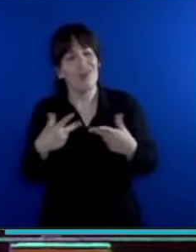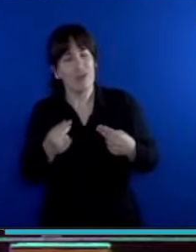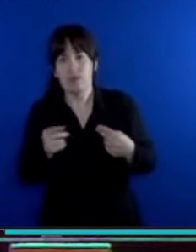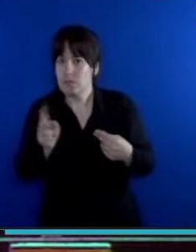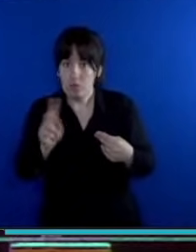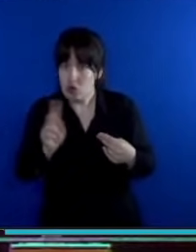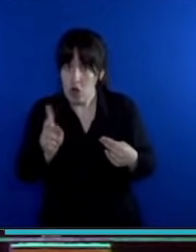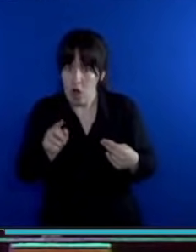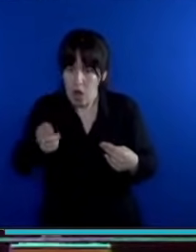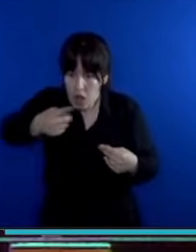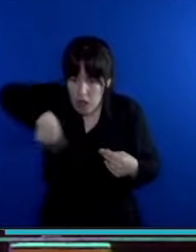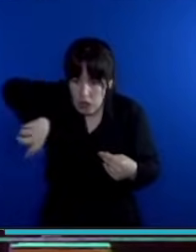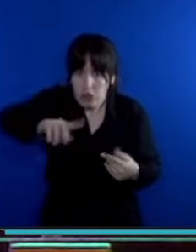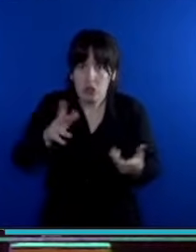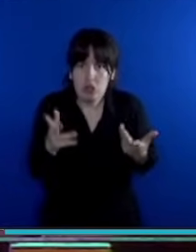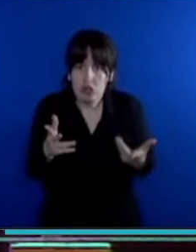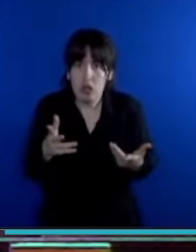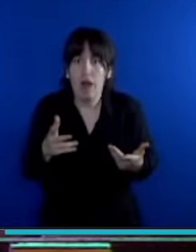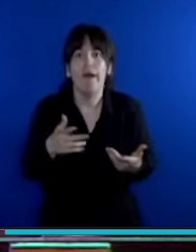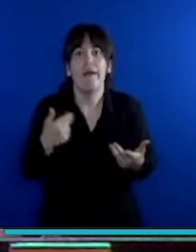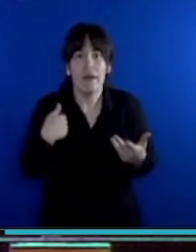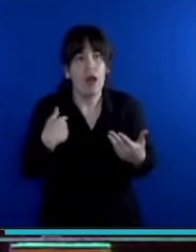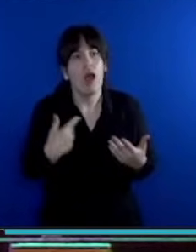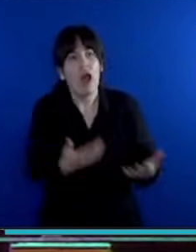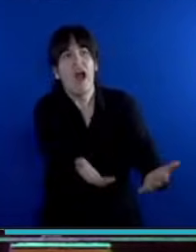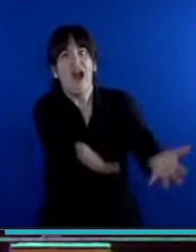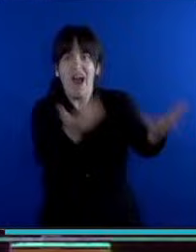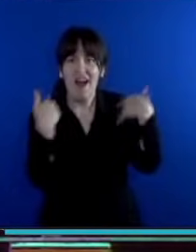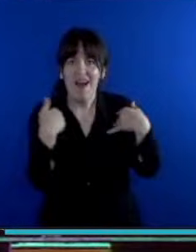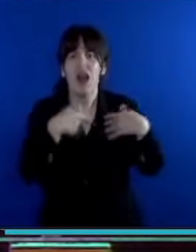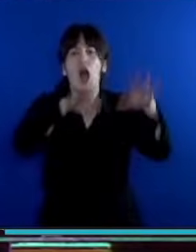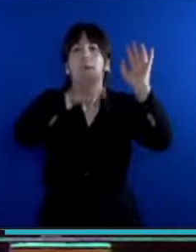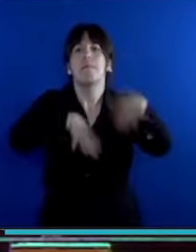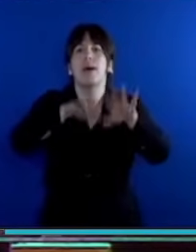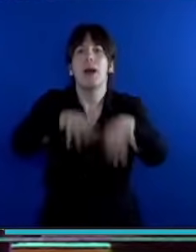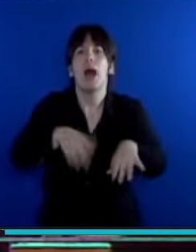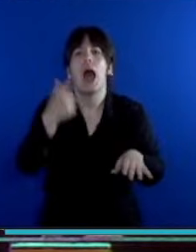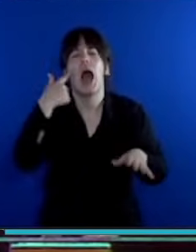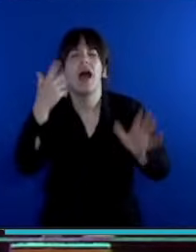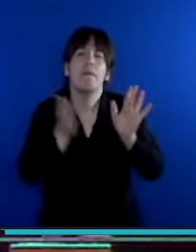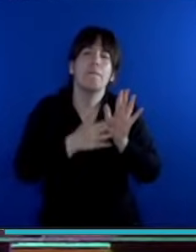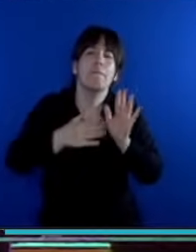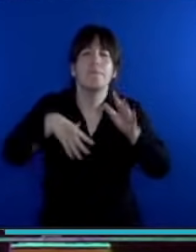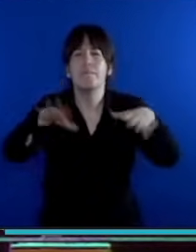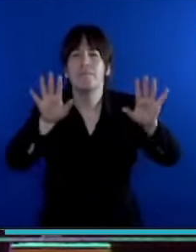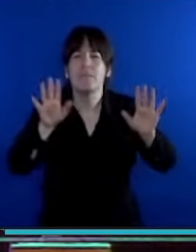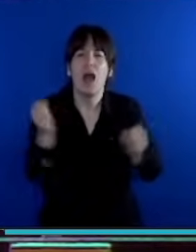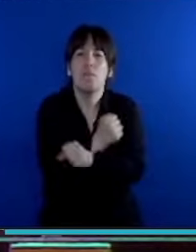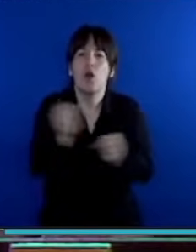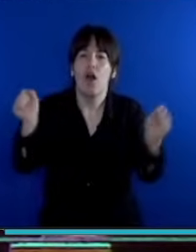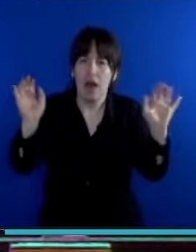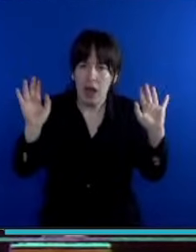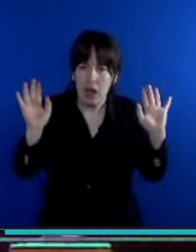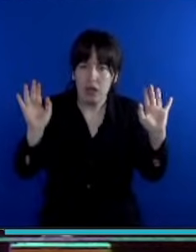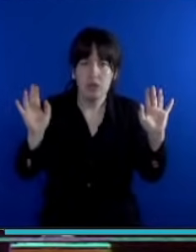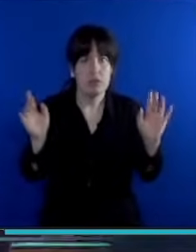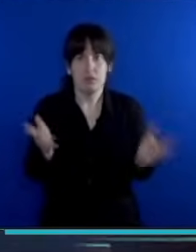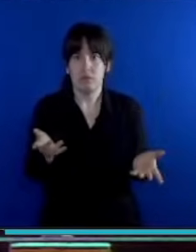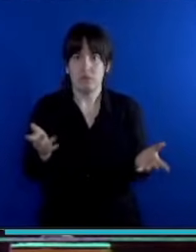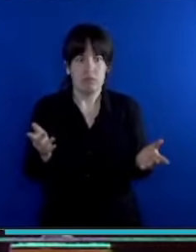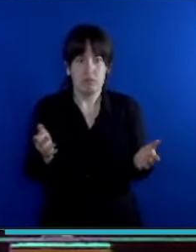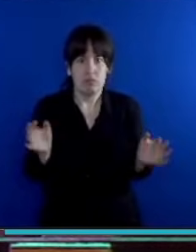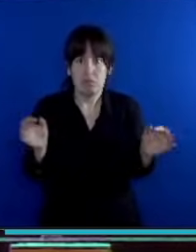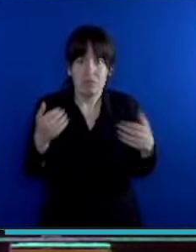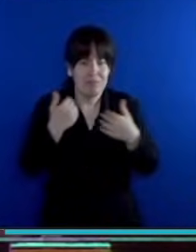de oponerse, llamaron a movilizar para aprobarlo. Bueno, más arrastrado no se